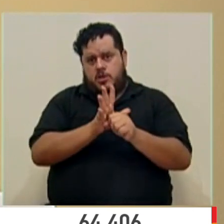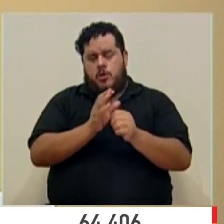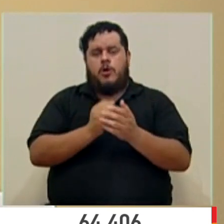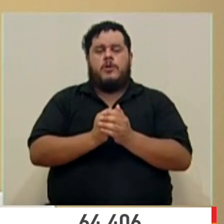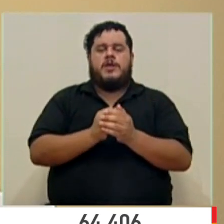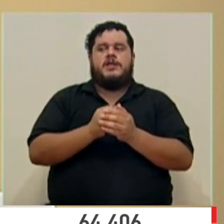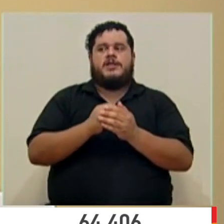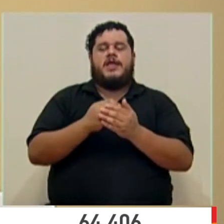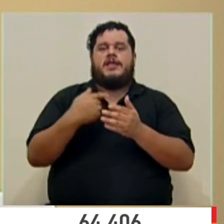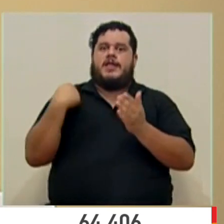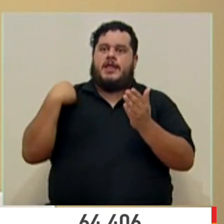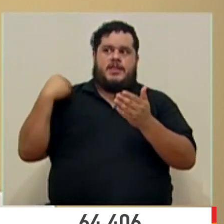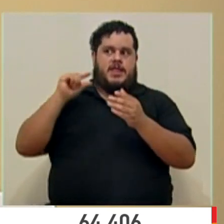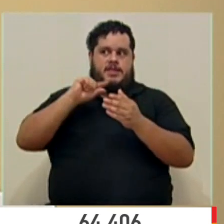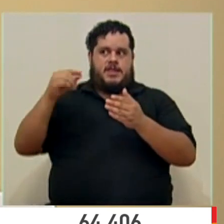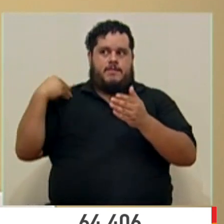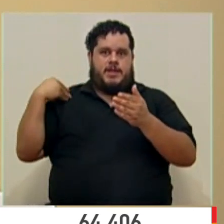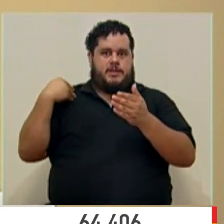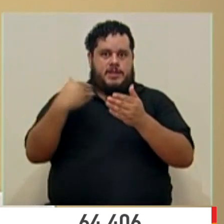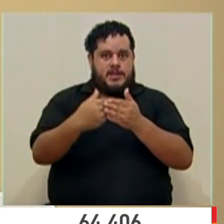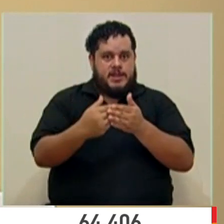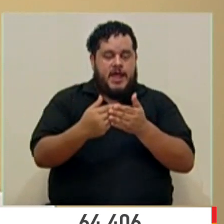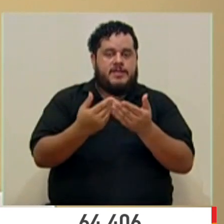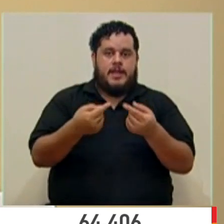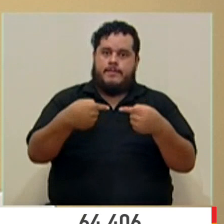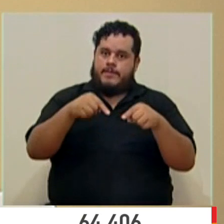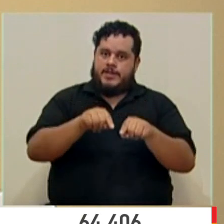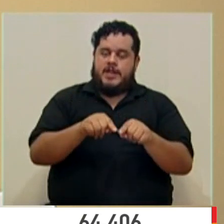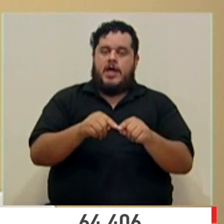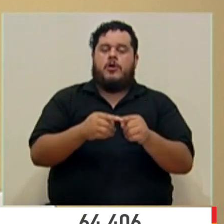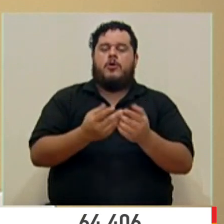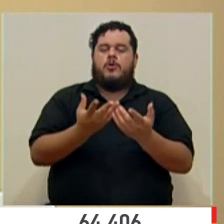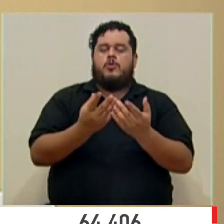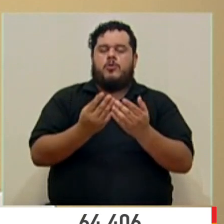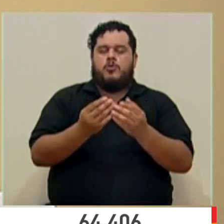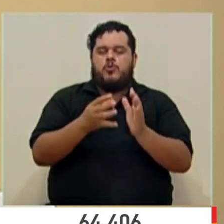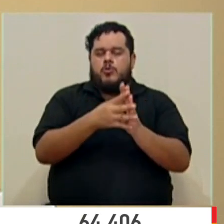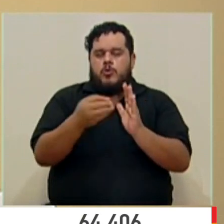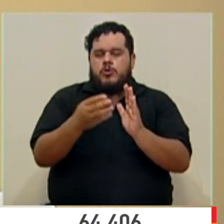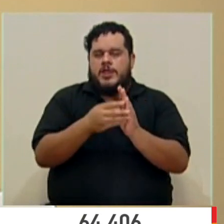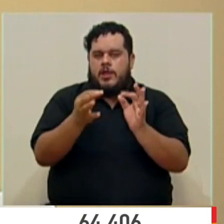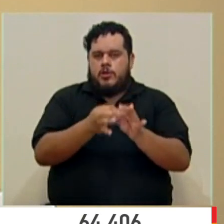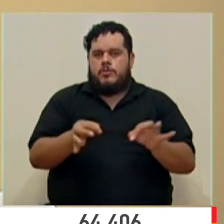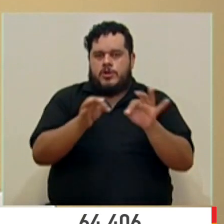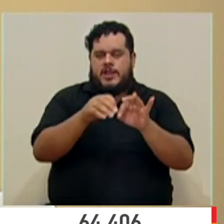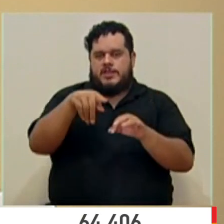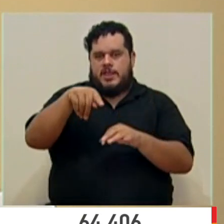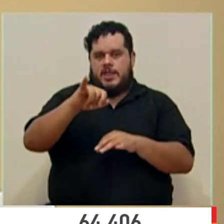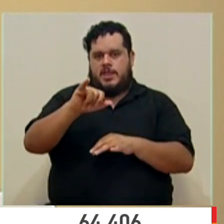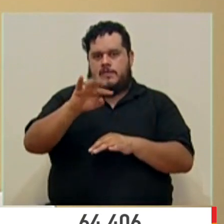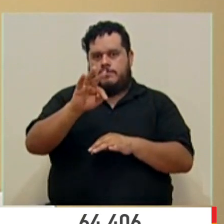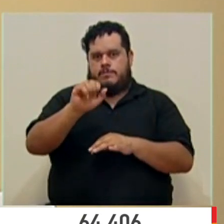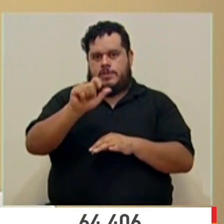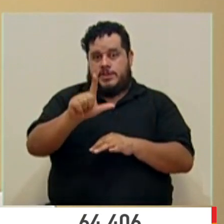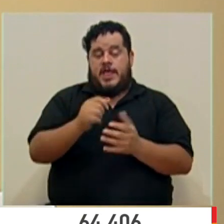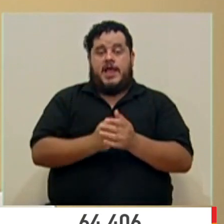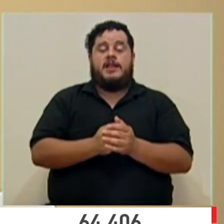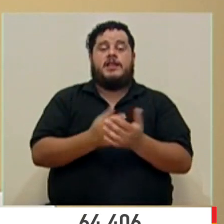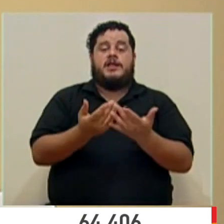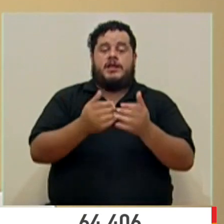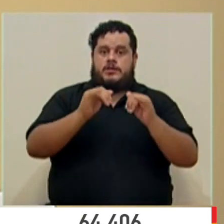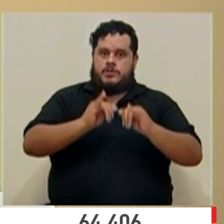semanas atrás. Recordemos que iniciamos un brote importante en Pital, mantuvimos